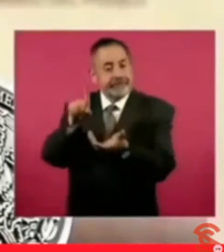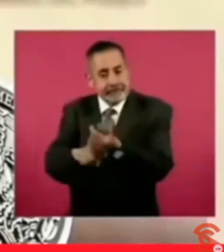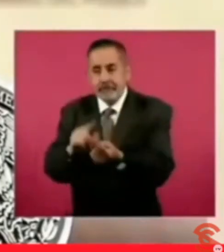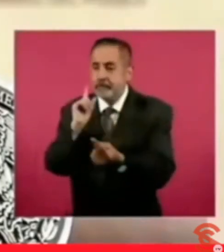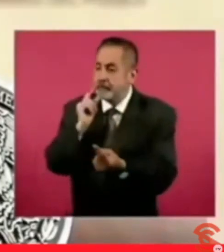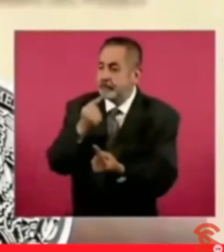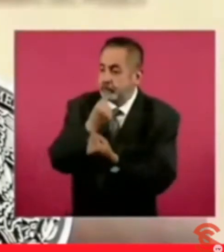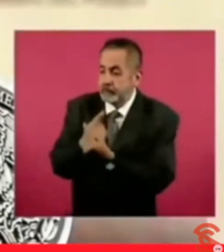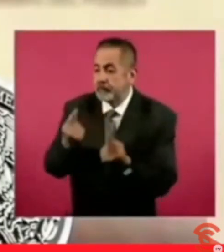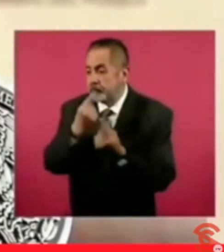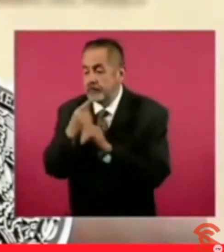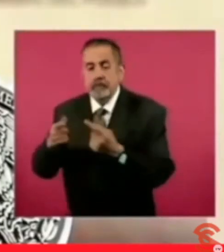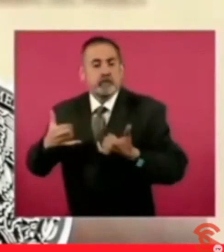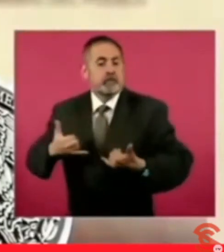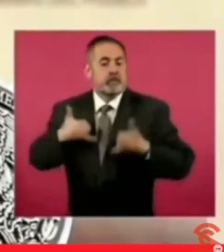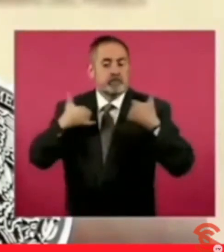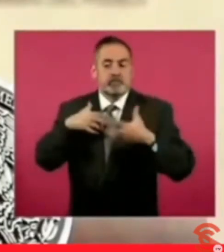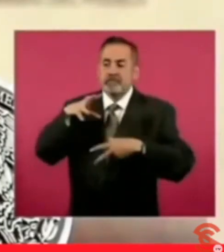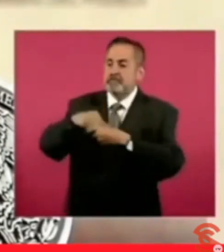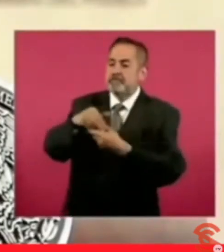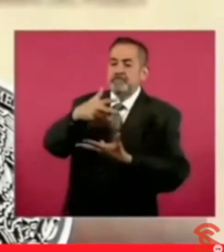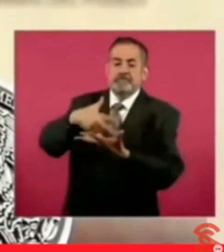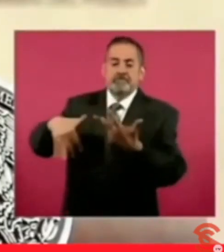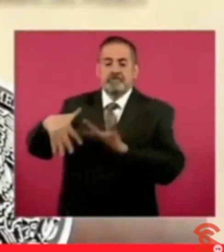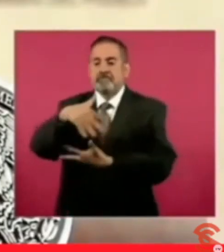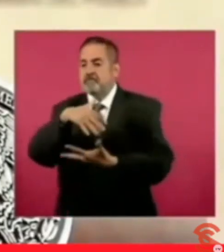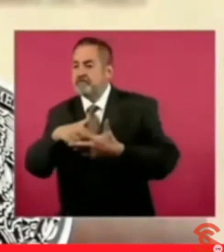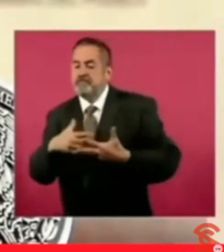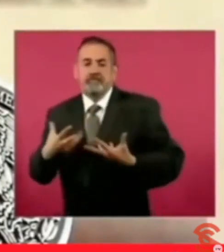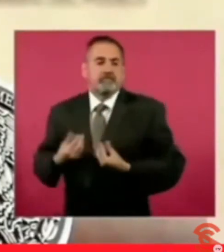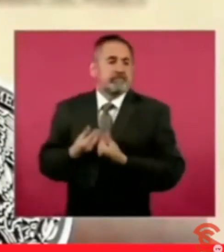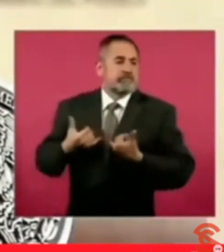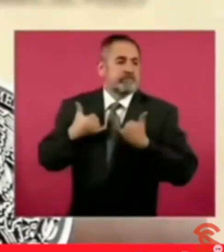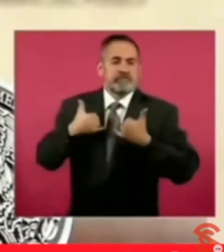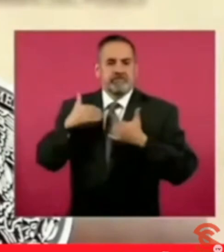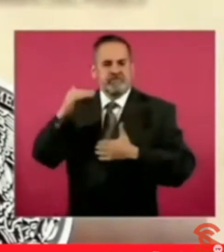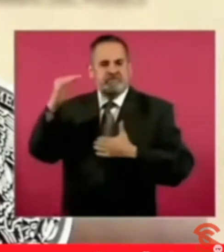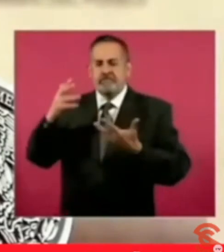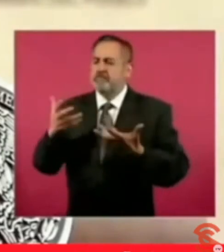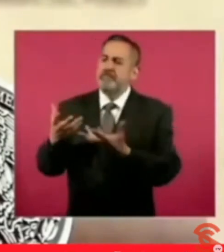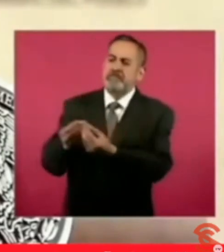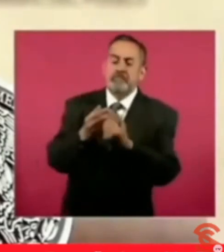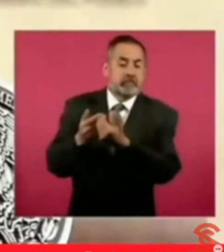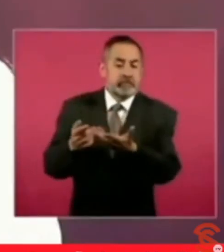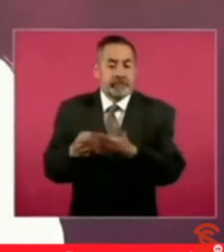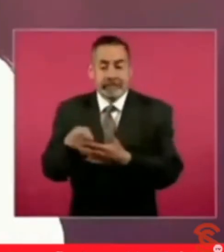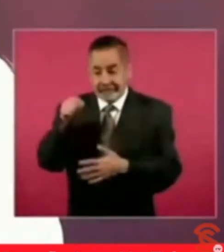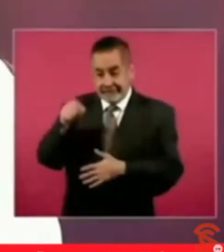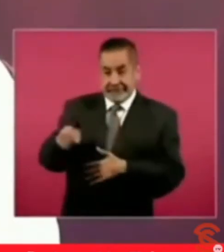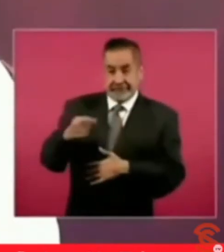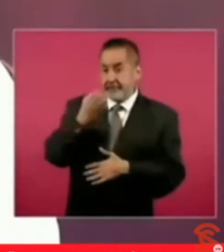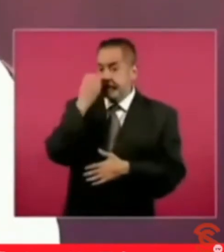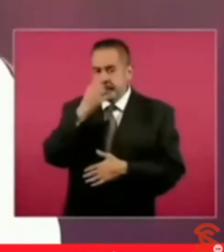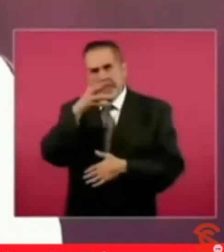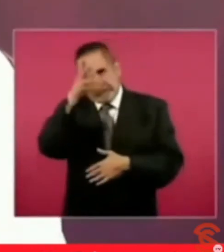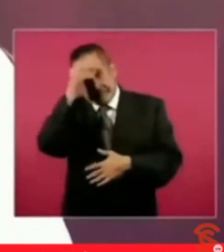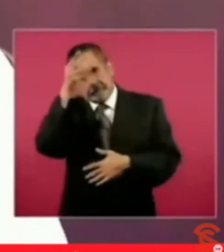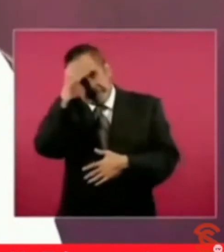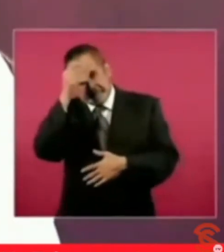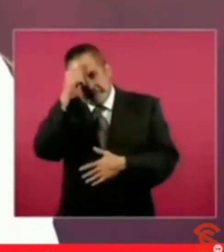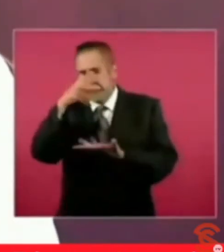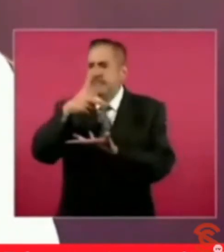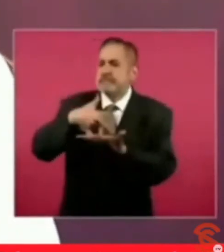niñas, los niños, los jóvenes y los adolescentes. Porque aparte de que en la escuela se convive, se aprende,